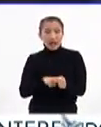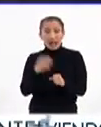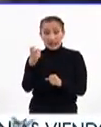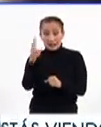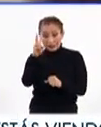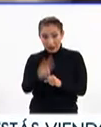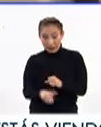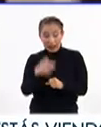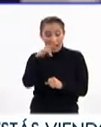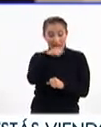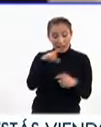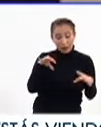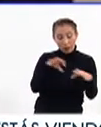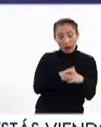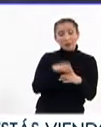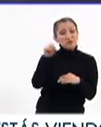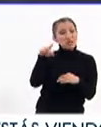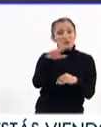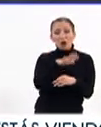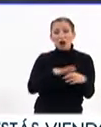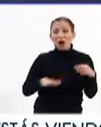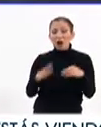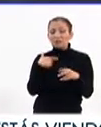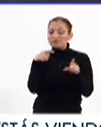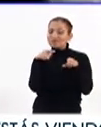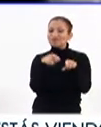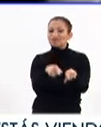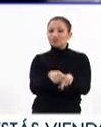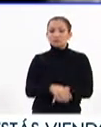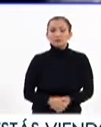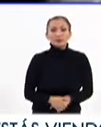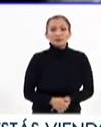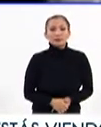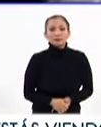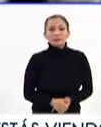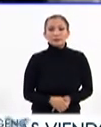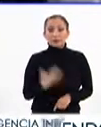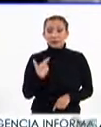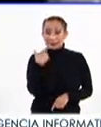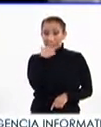Esta realidad y la lengua coexisten en una relación bidireccional. Se